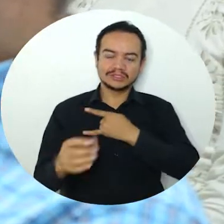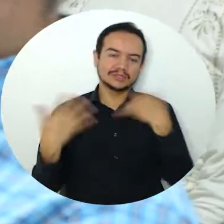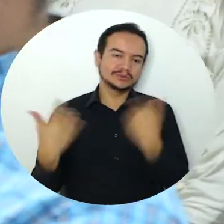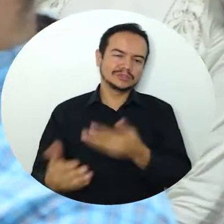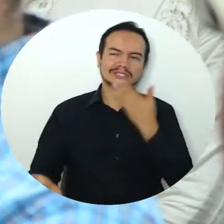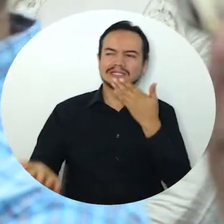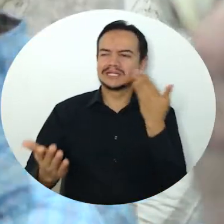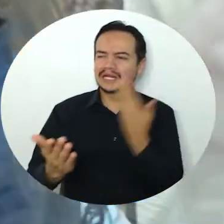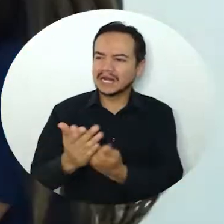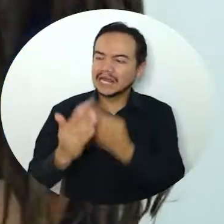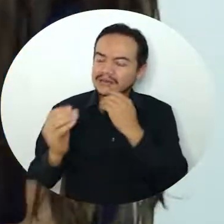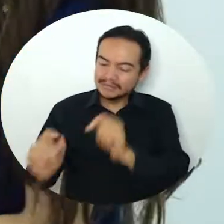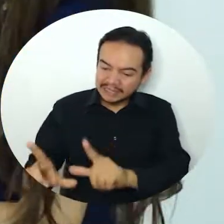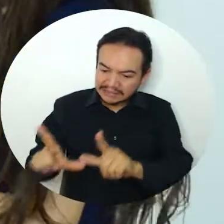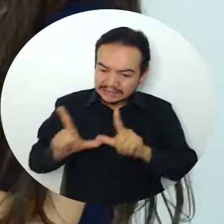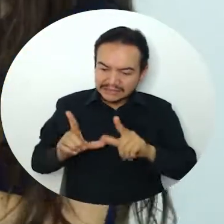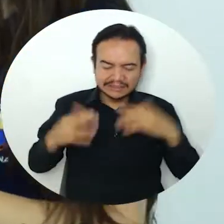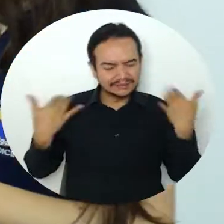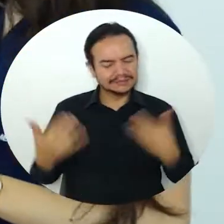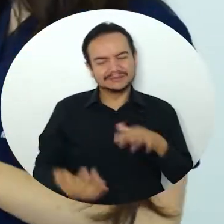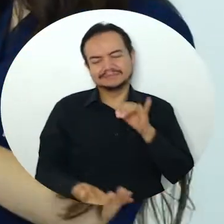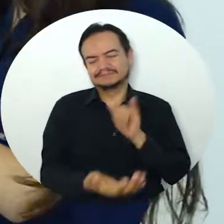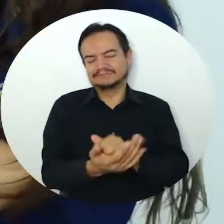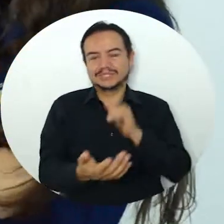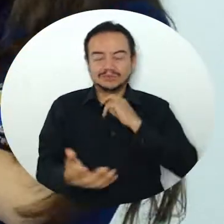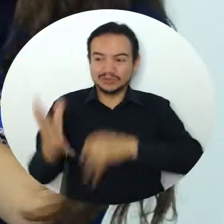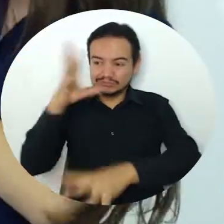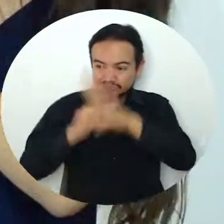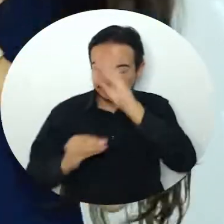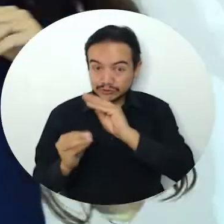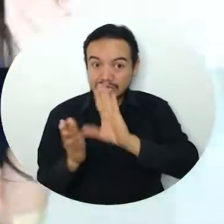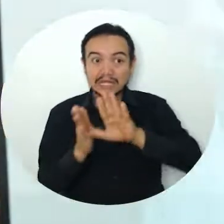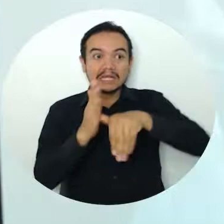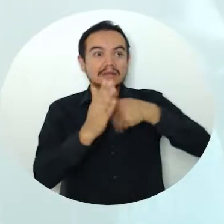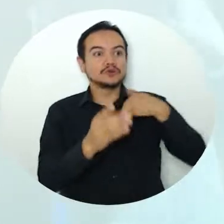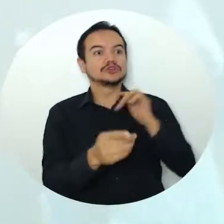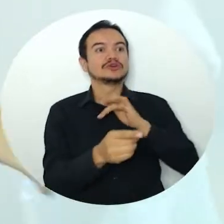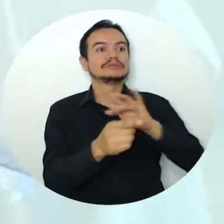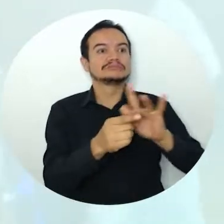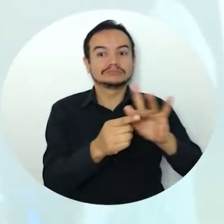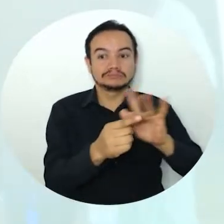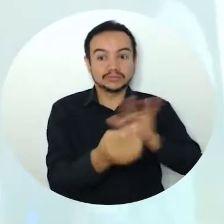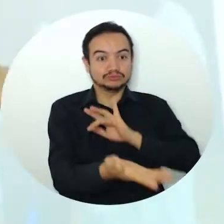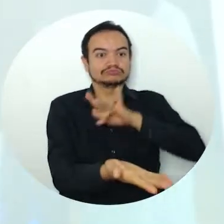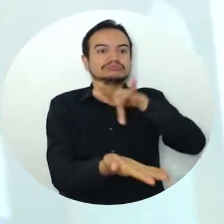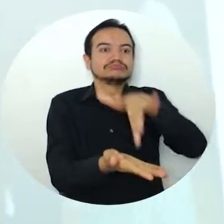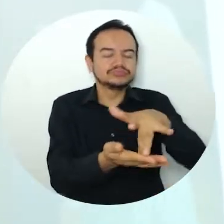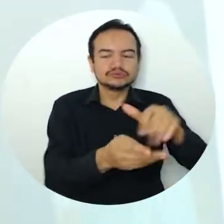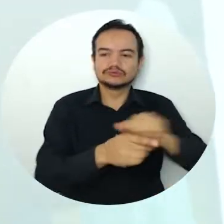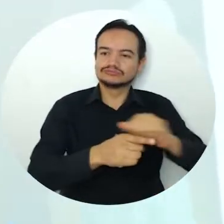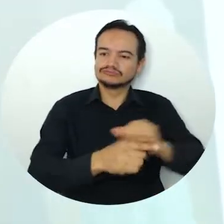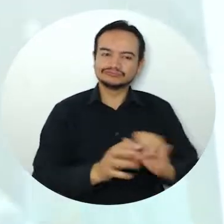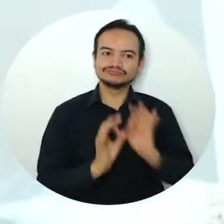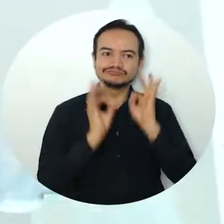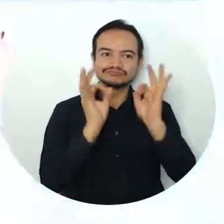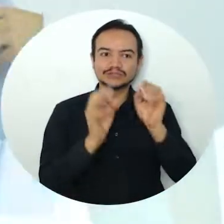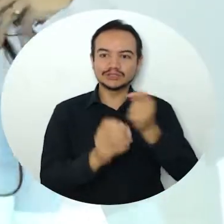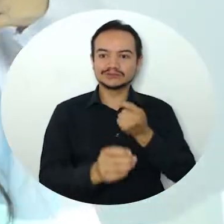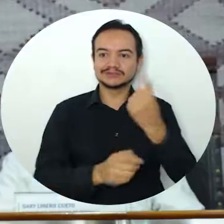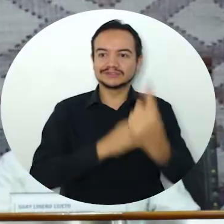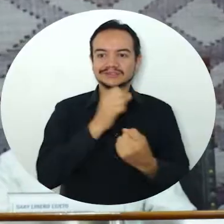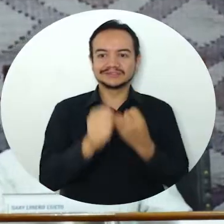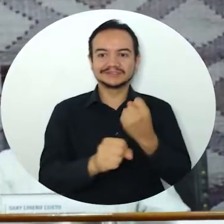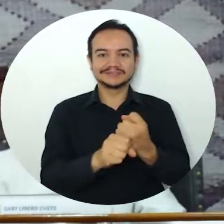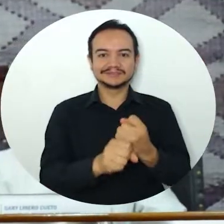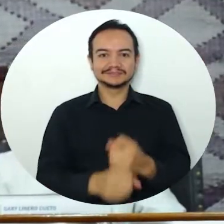una educación integral. Espero que todos los conocimientos que aprendí les sirvan a la sociedad y ejercerlos en este internado que estaré realizando el próximo